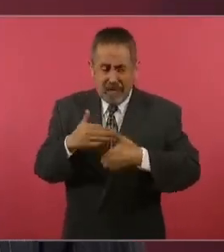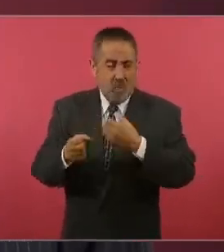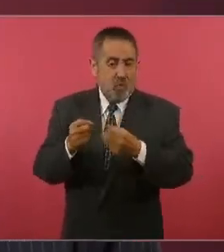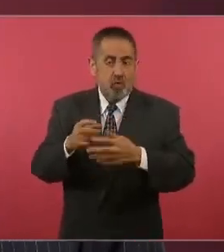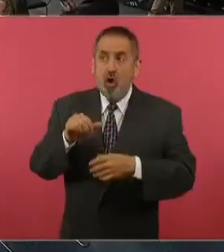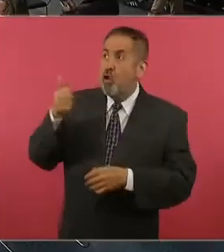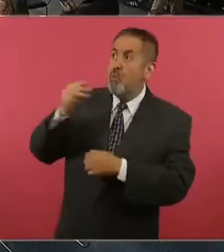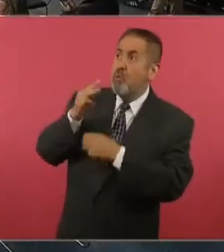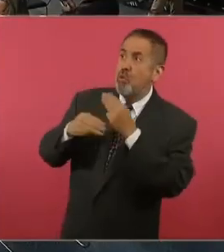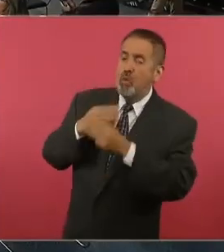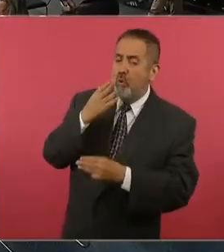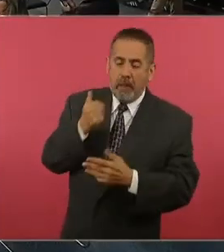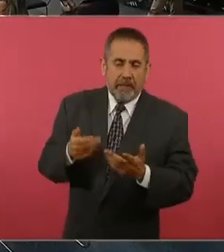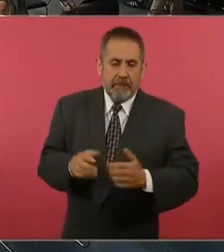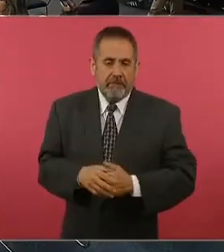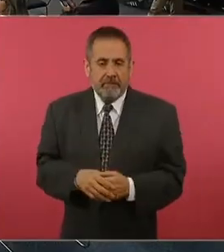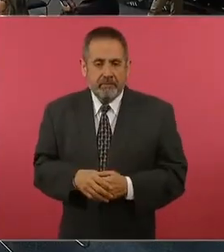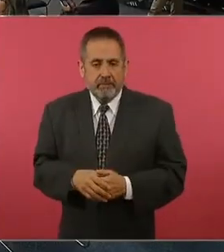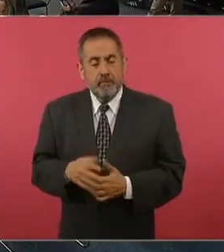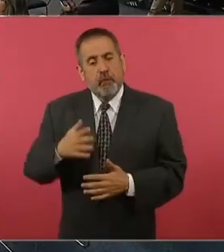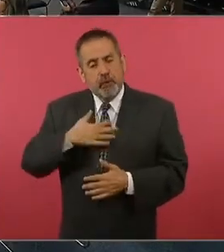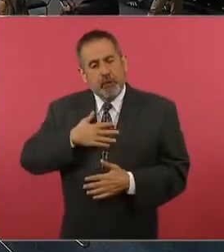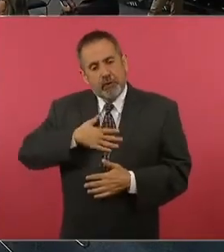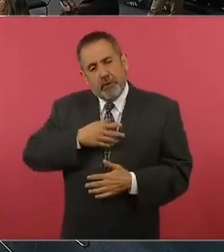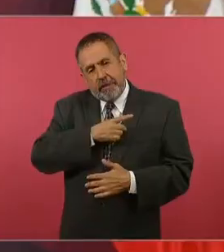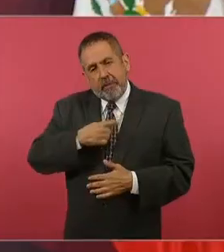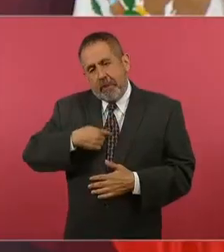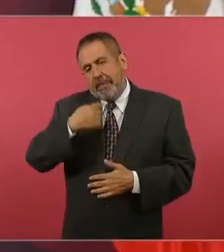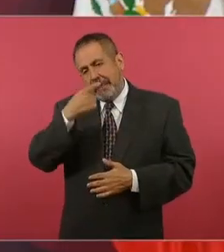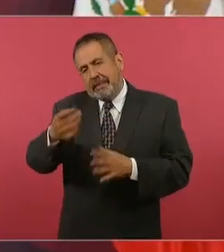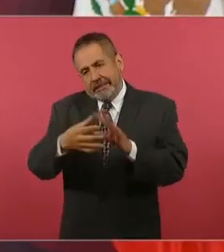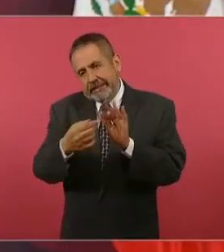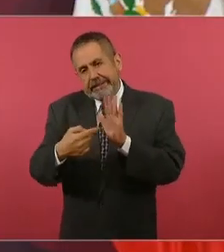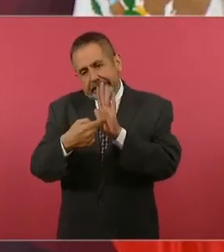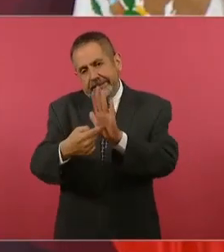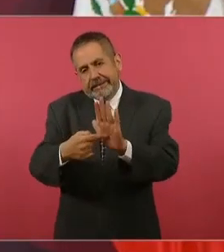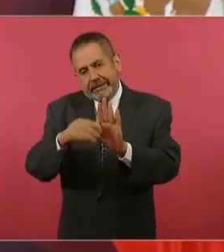Pero esto lo tengo que decir yo, hasta